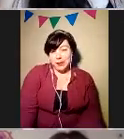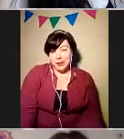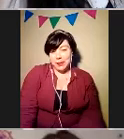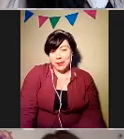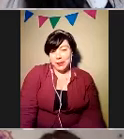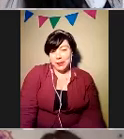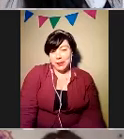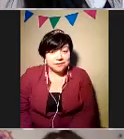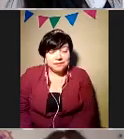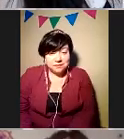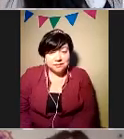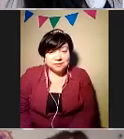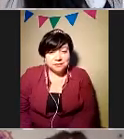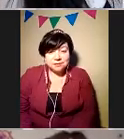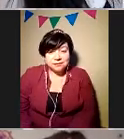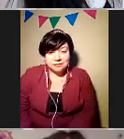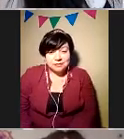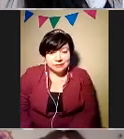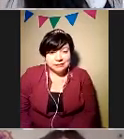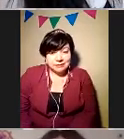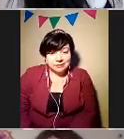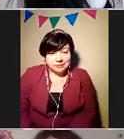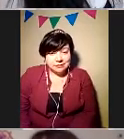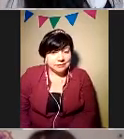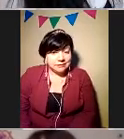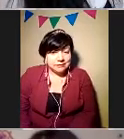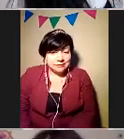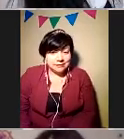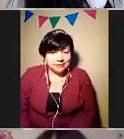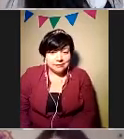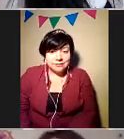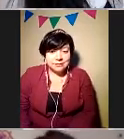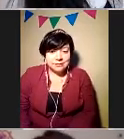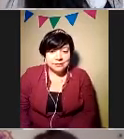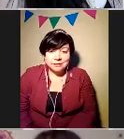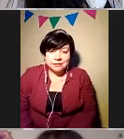Y la calidad es que en una prenda de un diseñador gaste un poco más que en el retail, pero esa